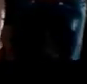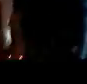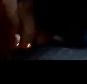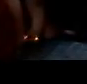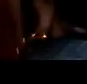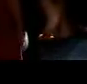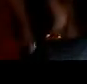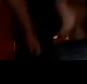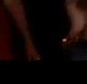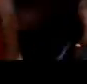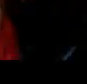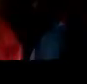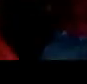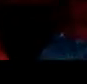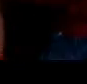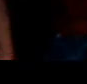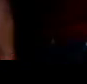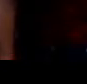¡Fuerte el aplauso para